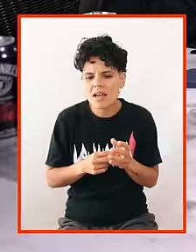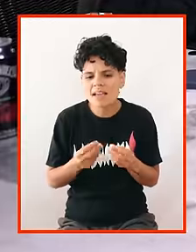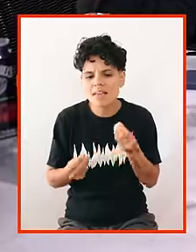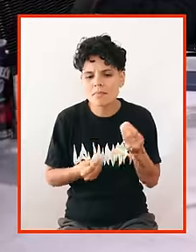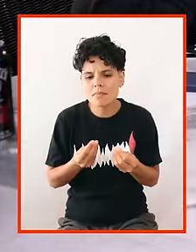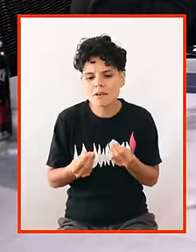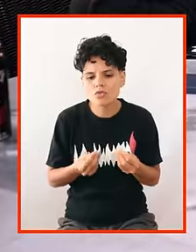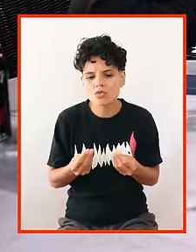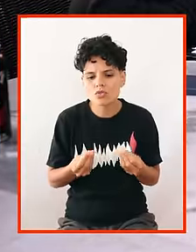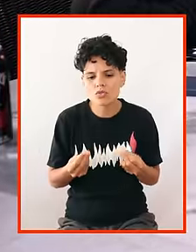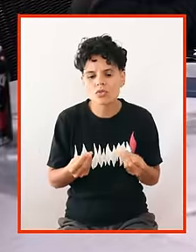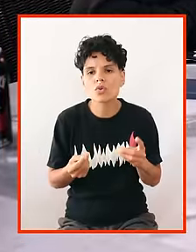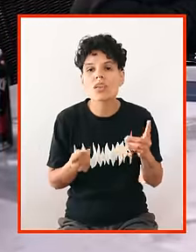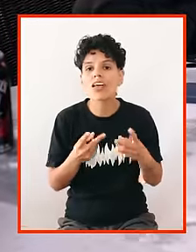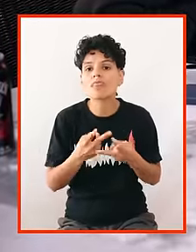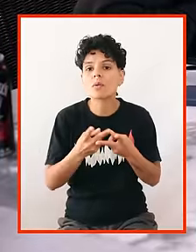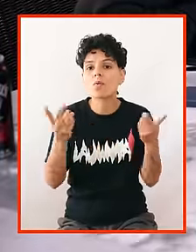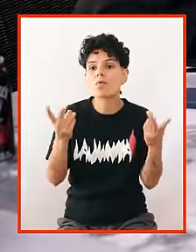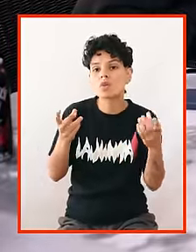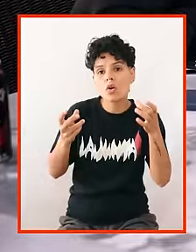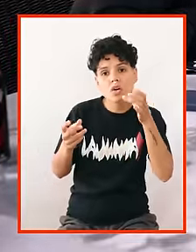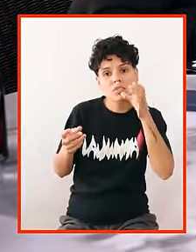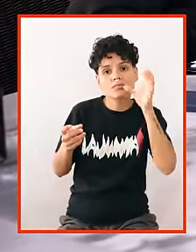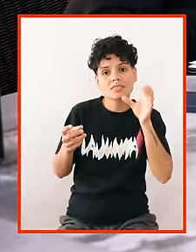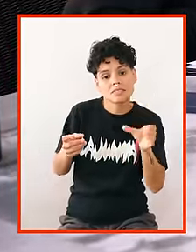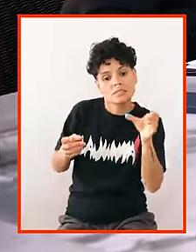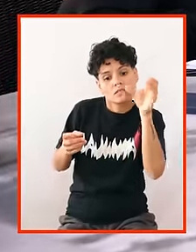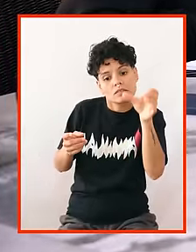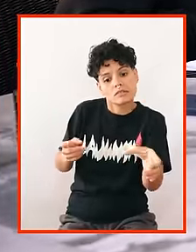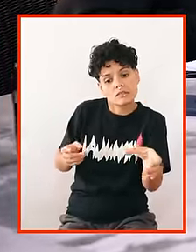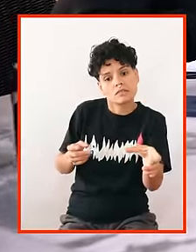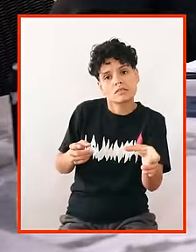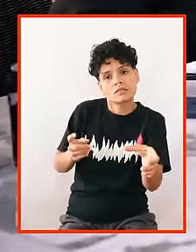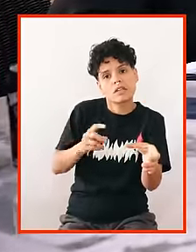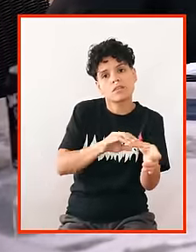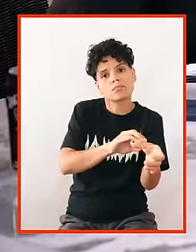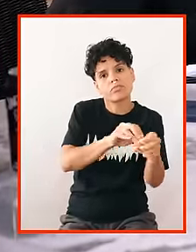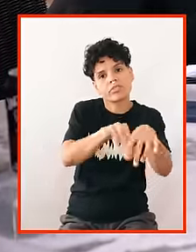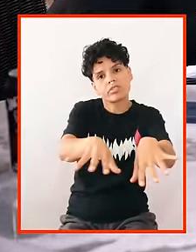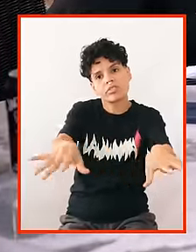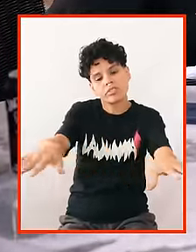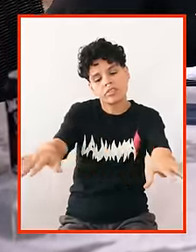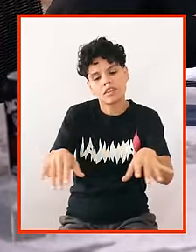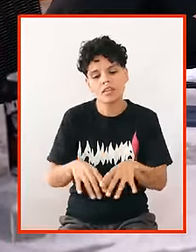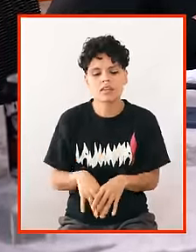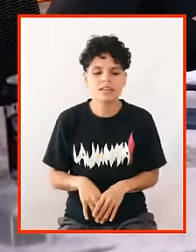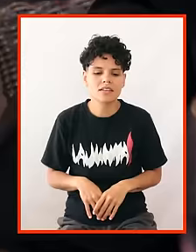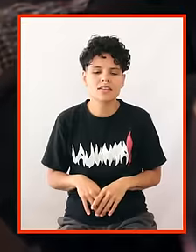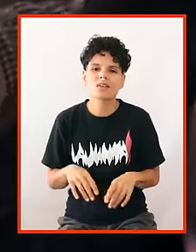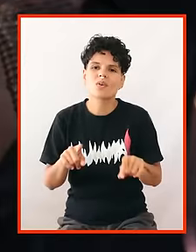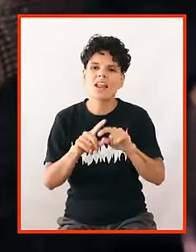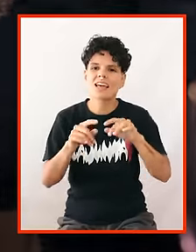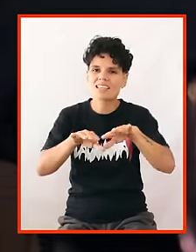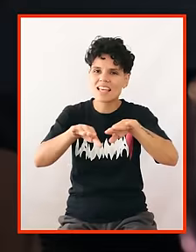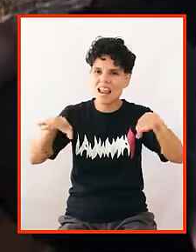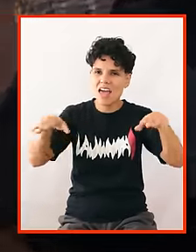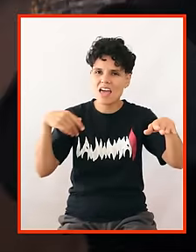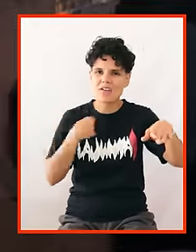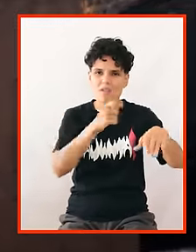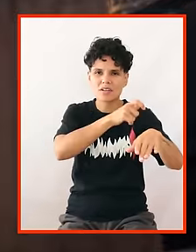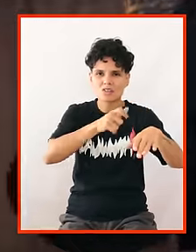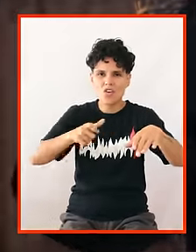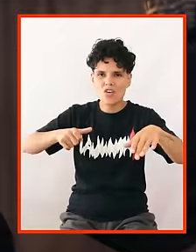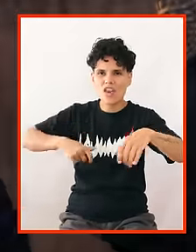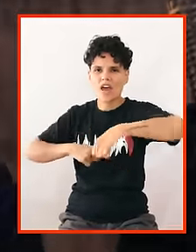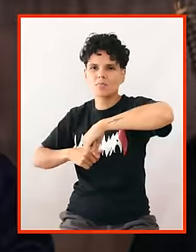Al parecer, alguien del público había botado algún trago, algún claro, tipo no de era un lugar tan grande, entonces era como en los cabros, la gente afirmada como